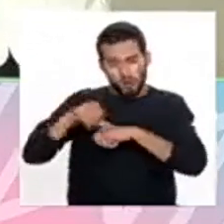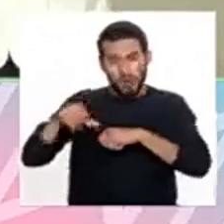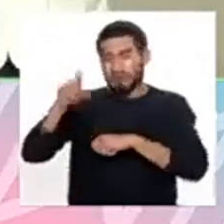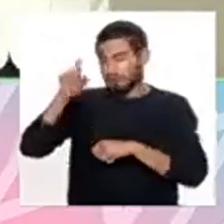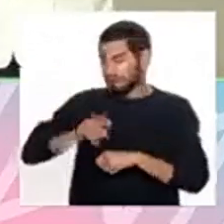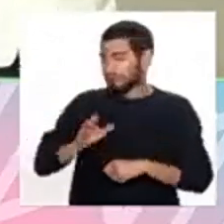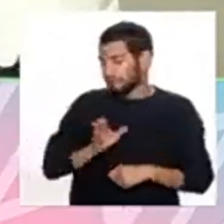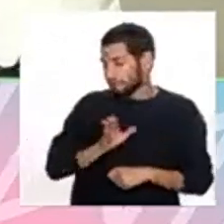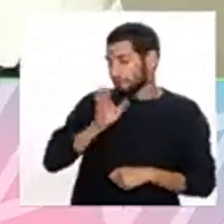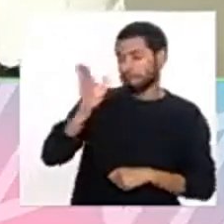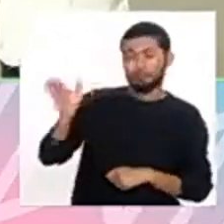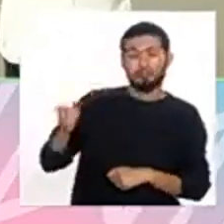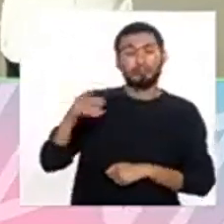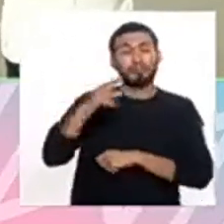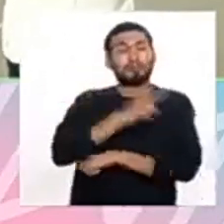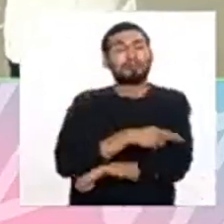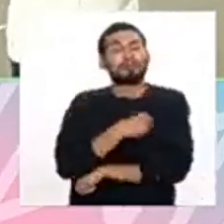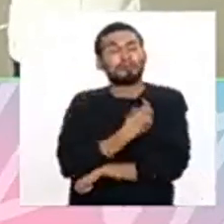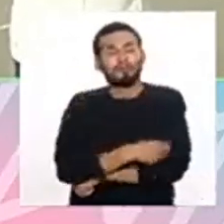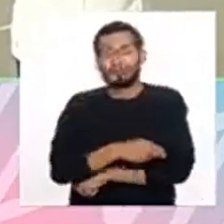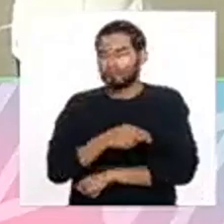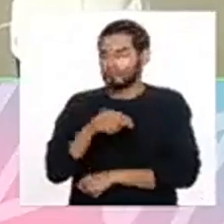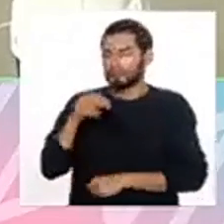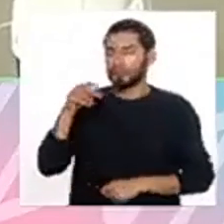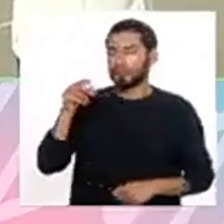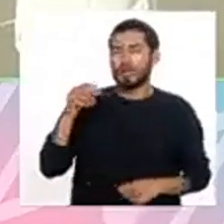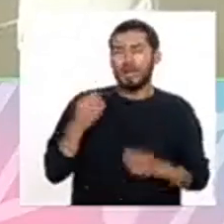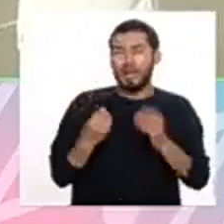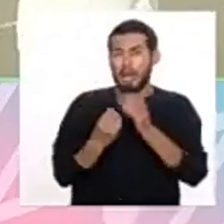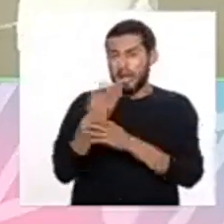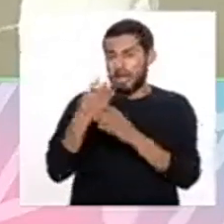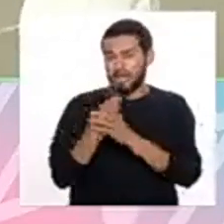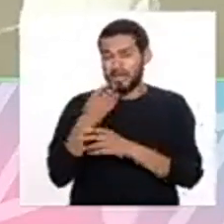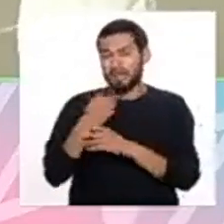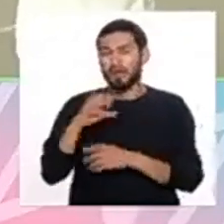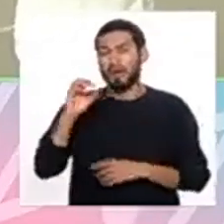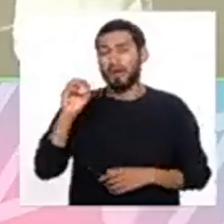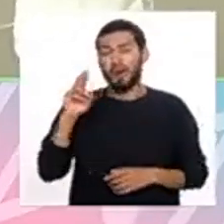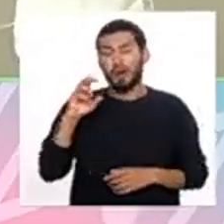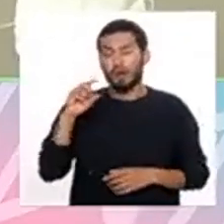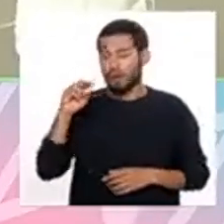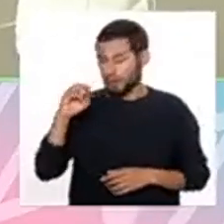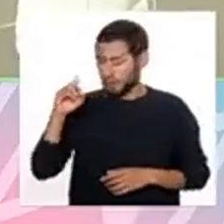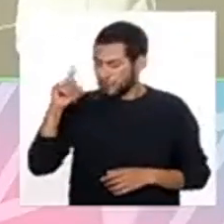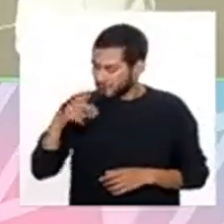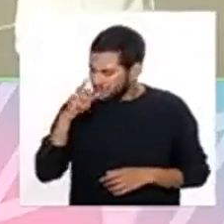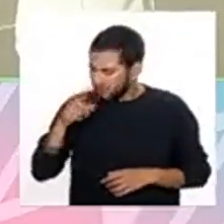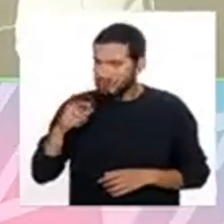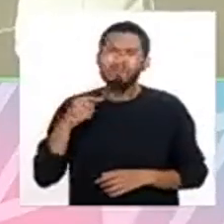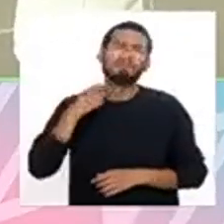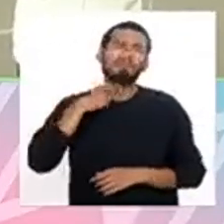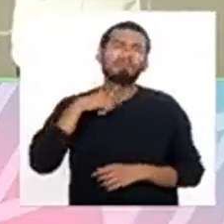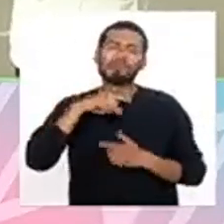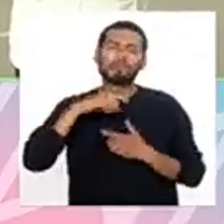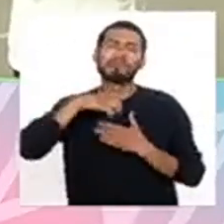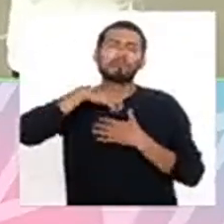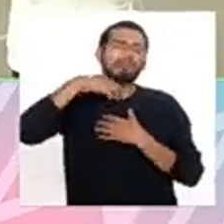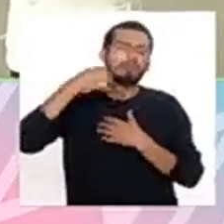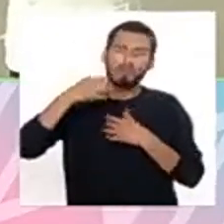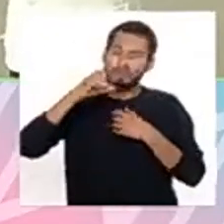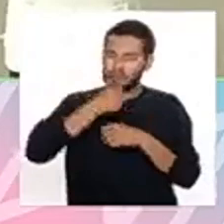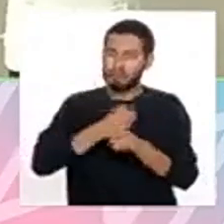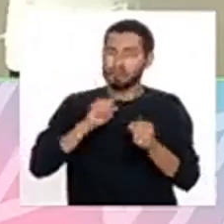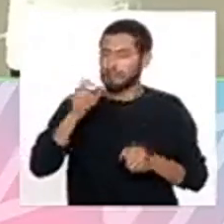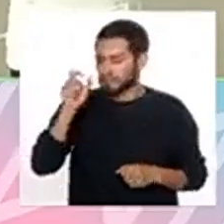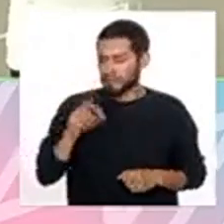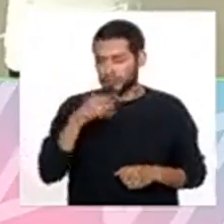ir al Hospital Honorio Delgado de Arequipa para poder extraer el cuerpo extraño y poder salvar la vida a estos